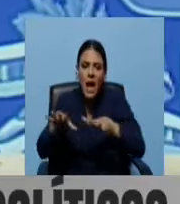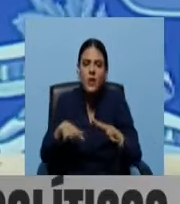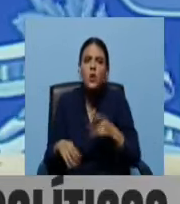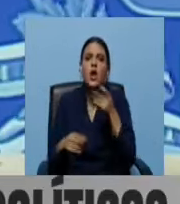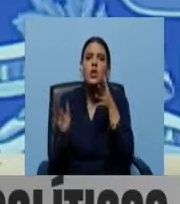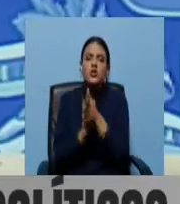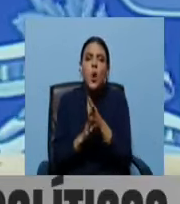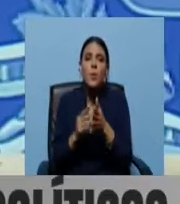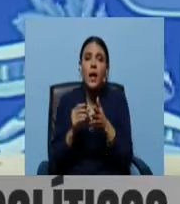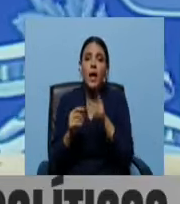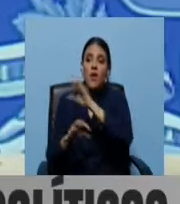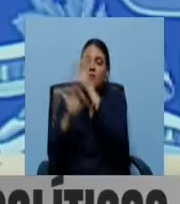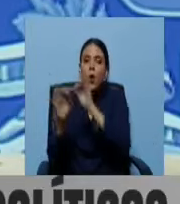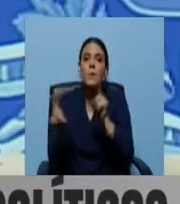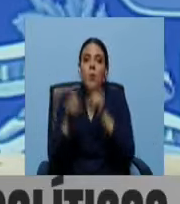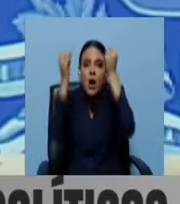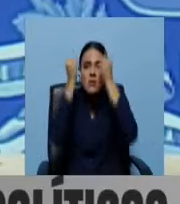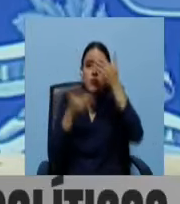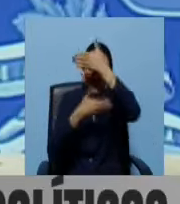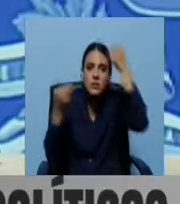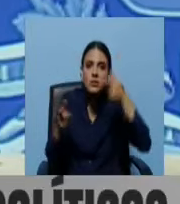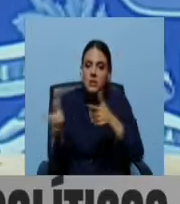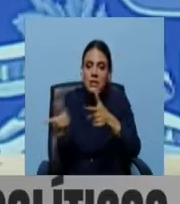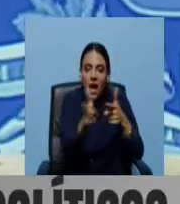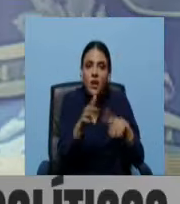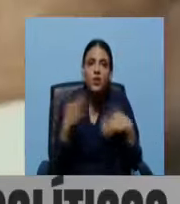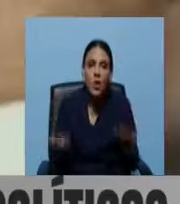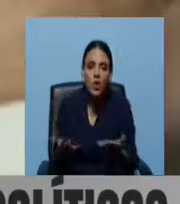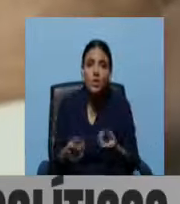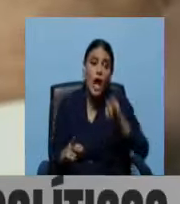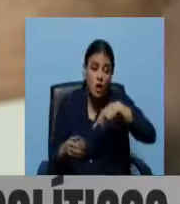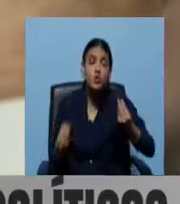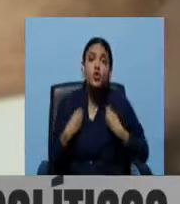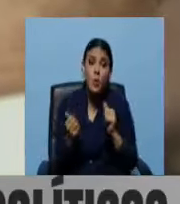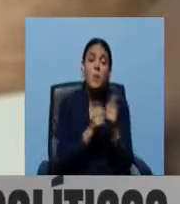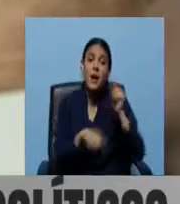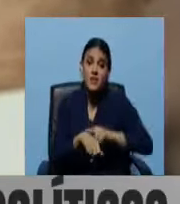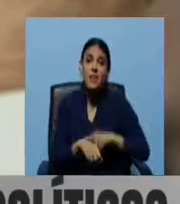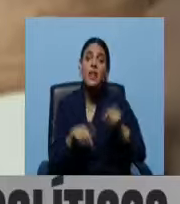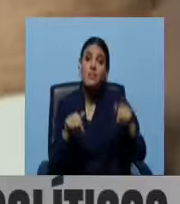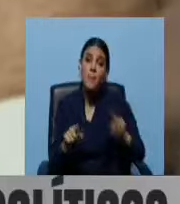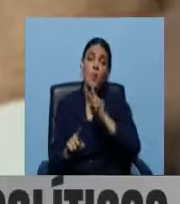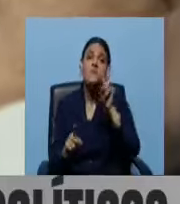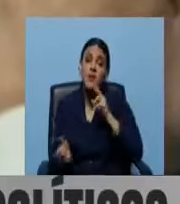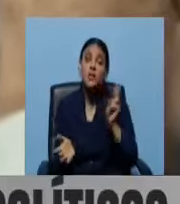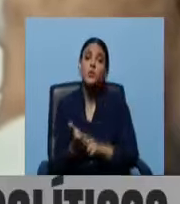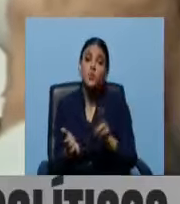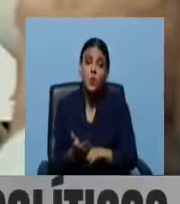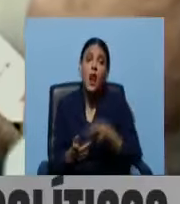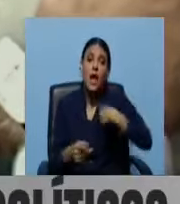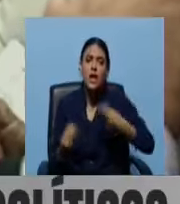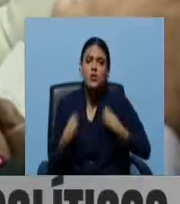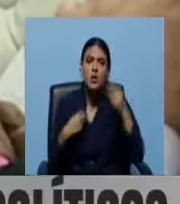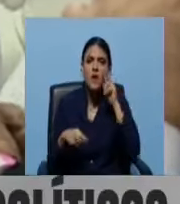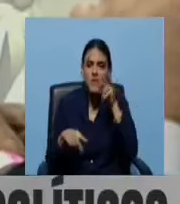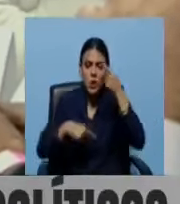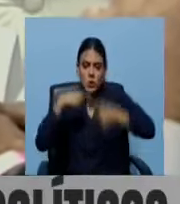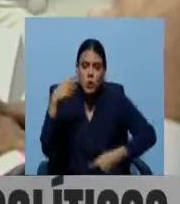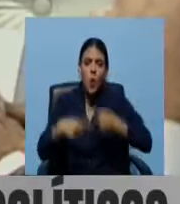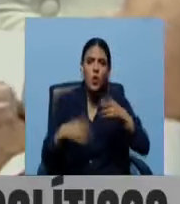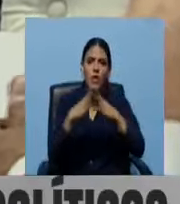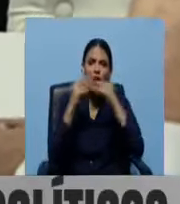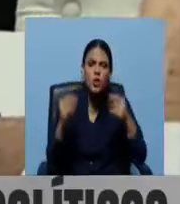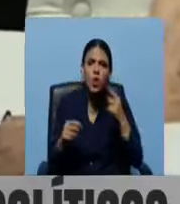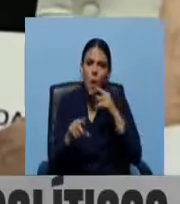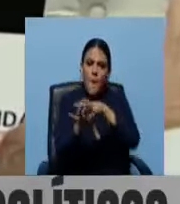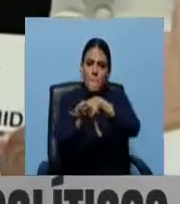catalogarse sino de terroristas. Pero eso es lo que estamos viviendo. Eso es lo que cada vez vivimos con